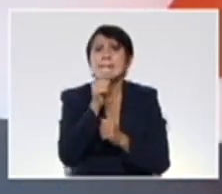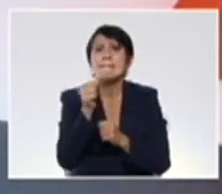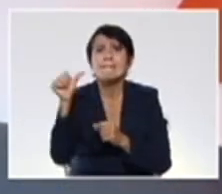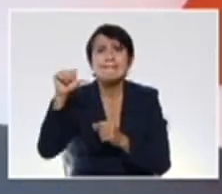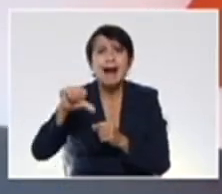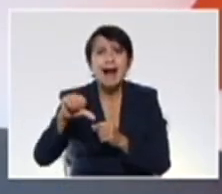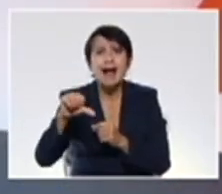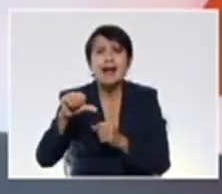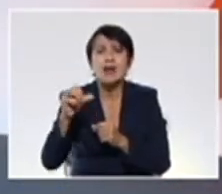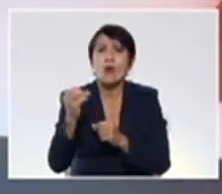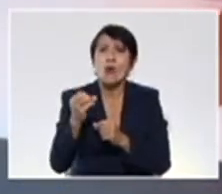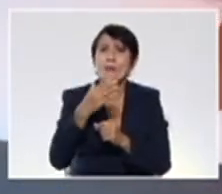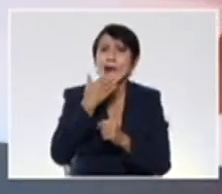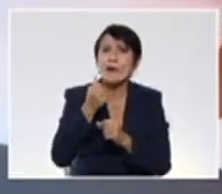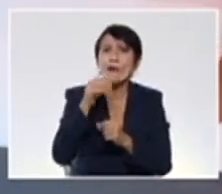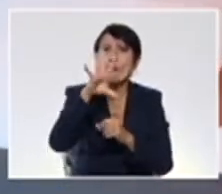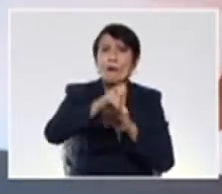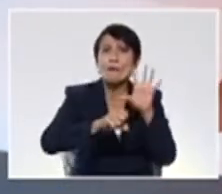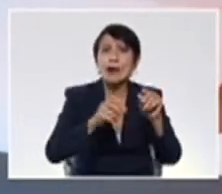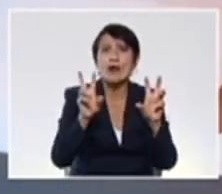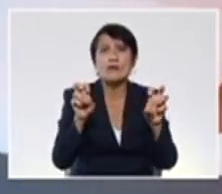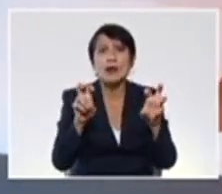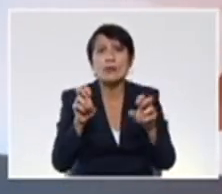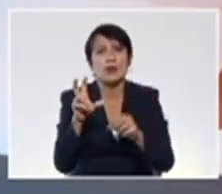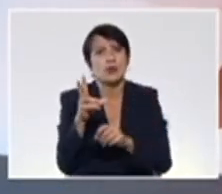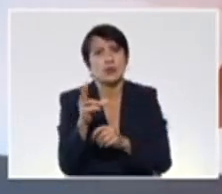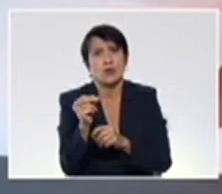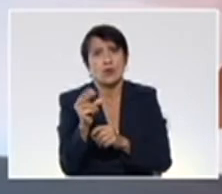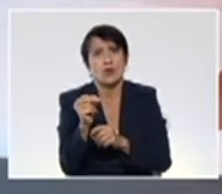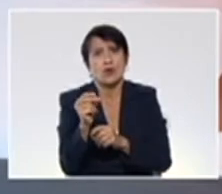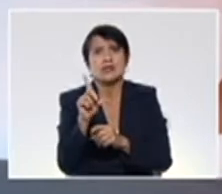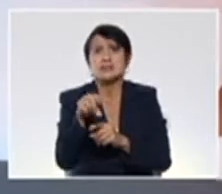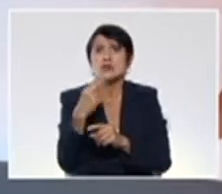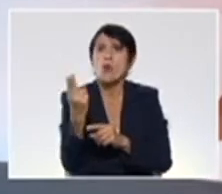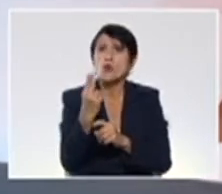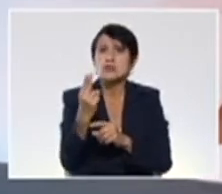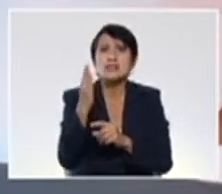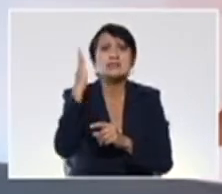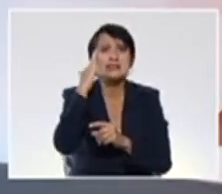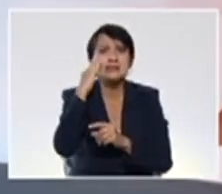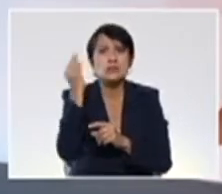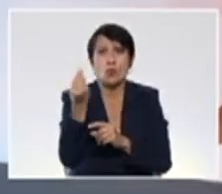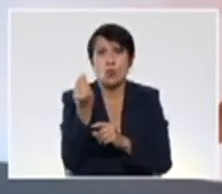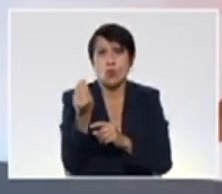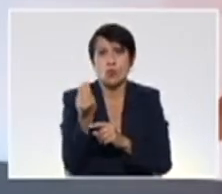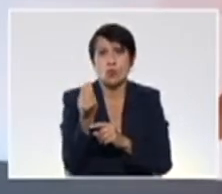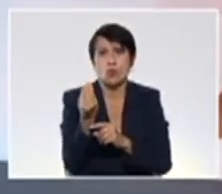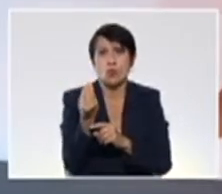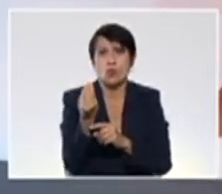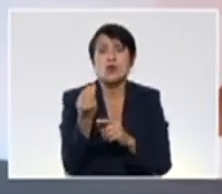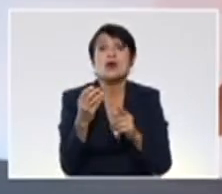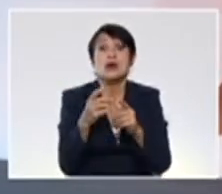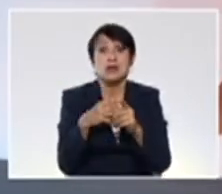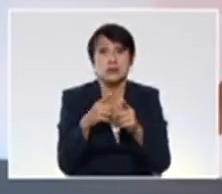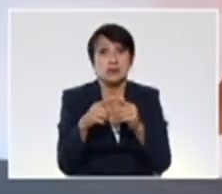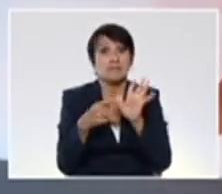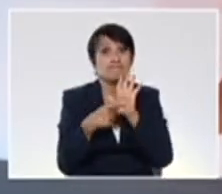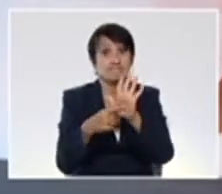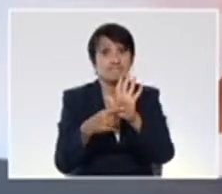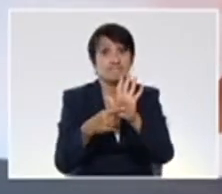comprar uno nuevo, sino darle un uso real, ¿no? Entonces vamos a ver entonces las láminas en nuestra